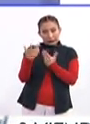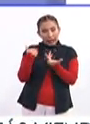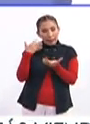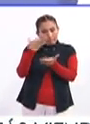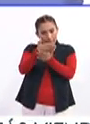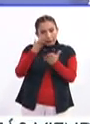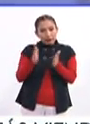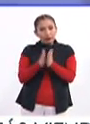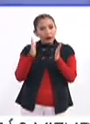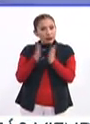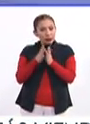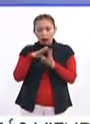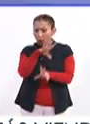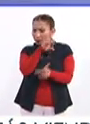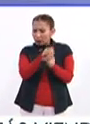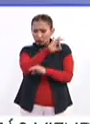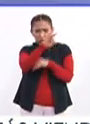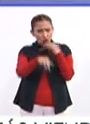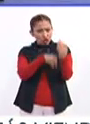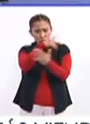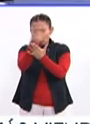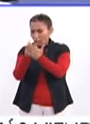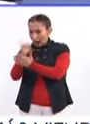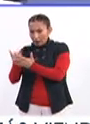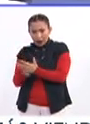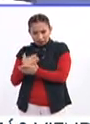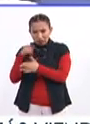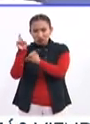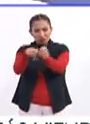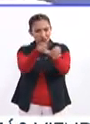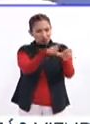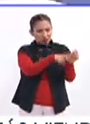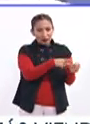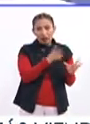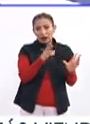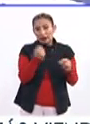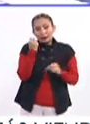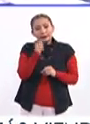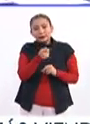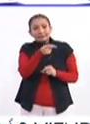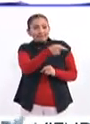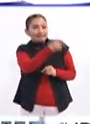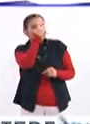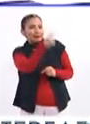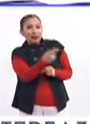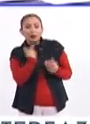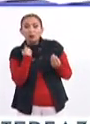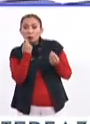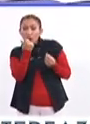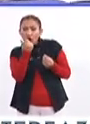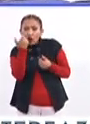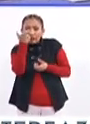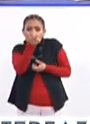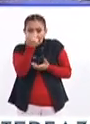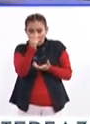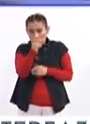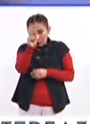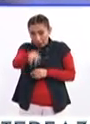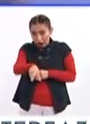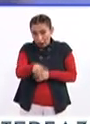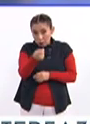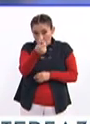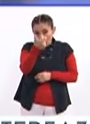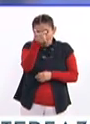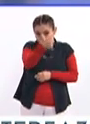que participa en la totalidad de estos programas, que no significa otra cosa más que con muy pocos recursos, porque hay que